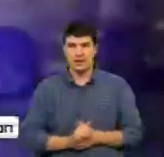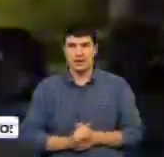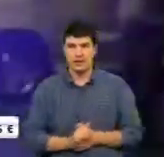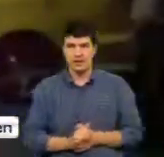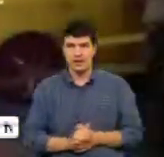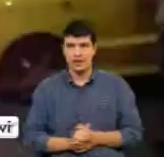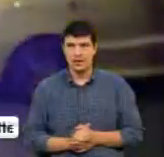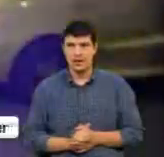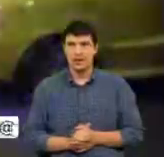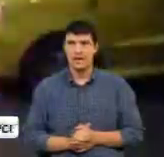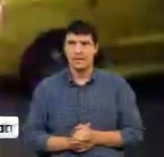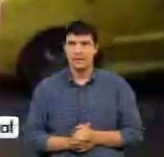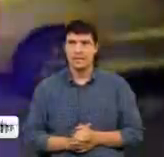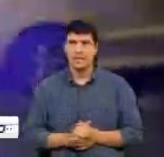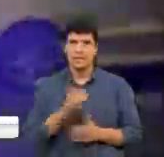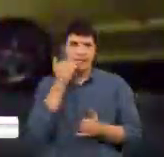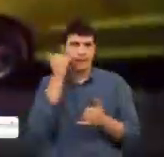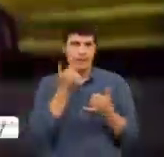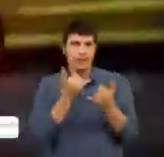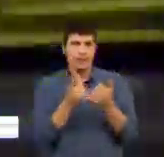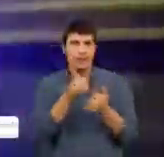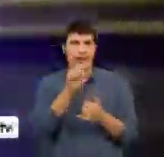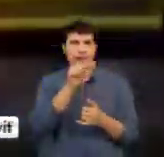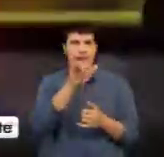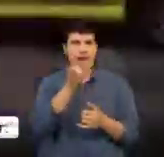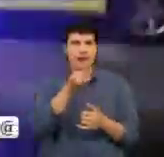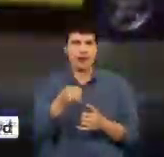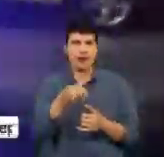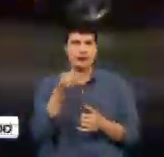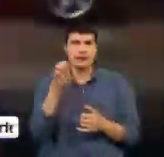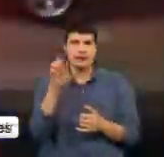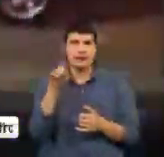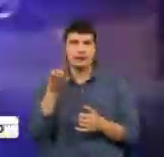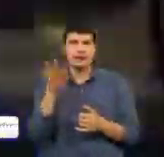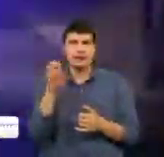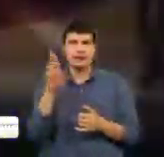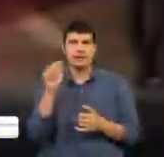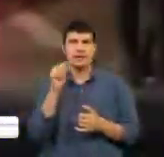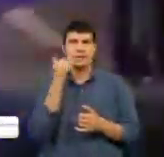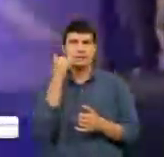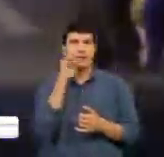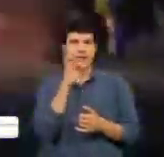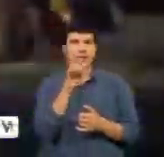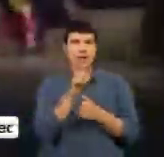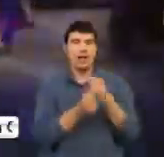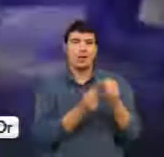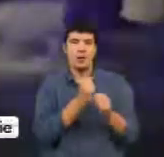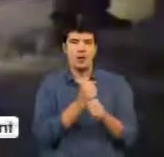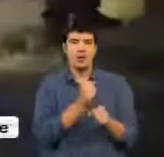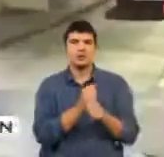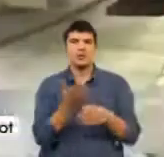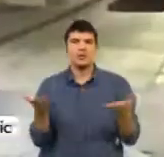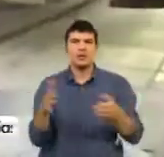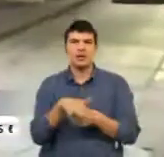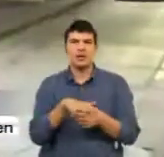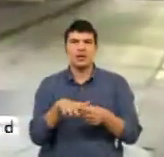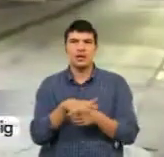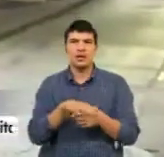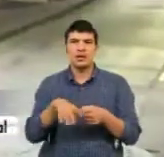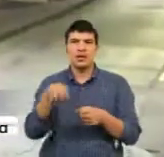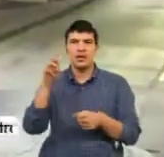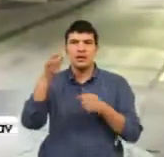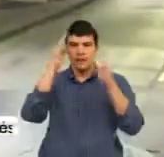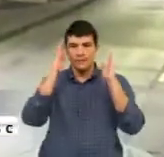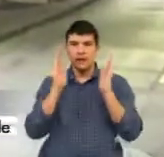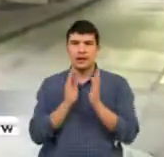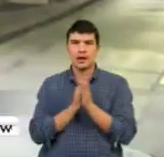compañera sentimental, identificada como Alice Esther Amaris Cervantes, de 31 años de edad. Los hechos ocurrieron en el sector de María Auxiliadora,